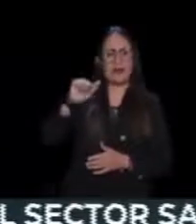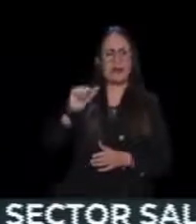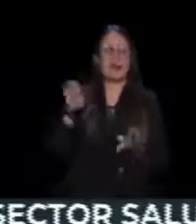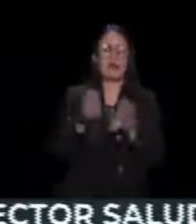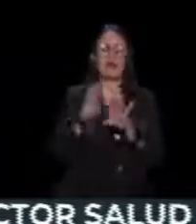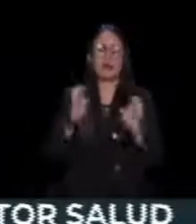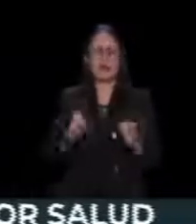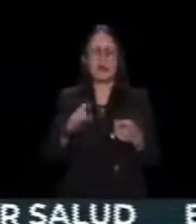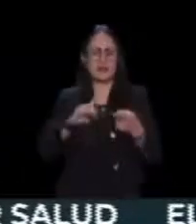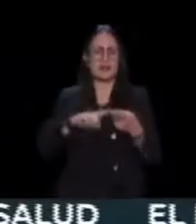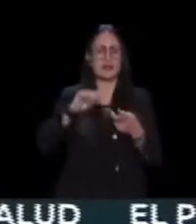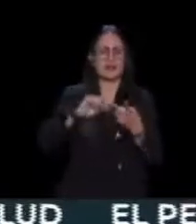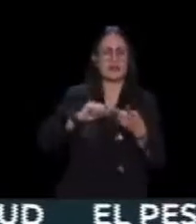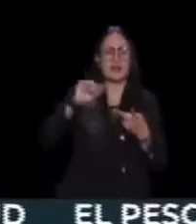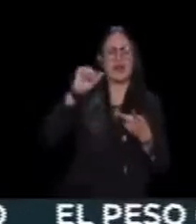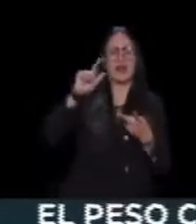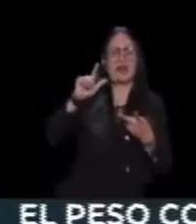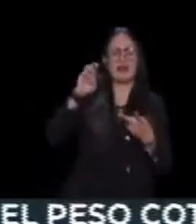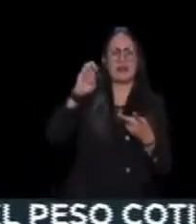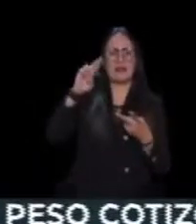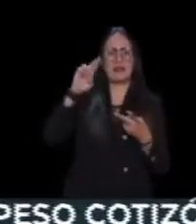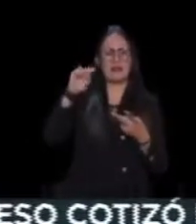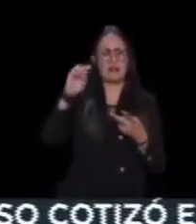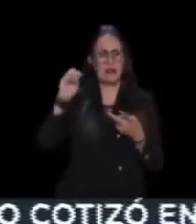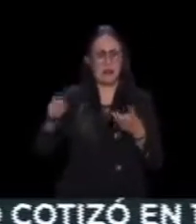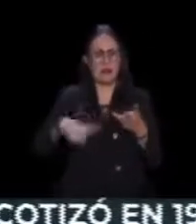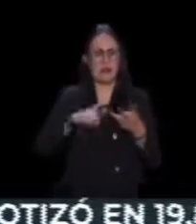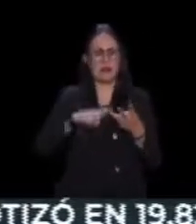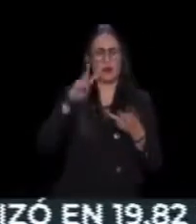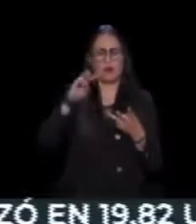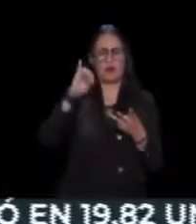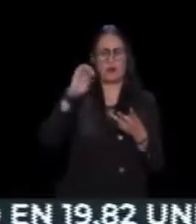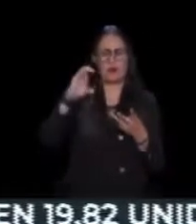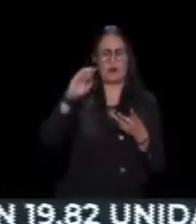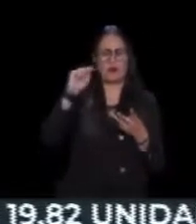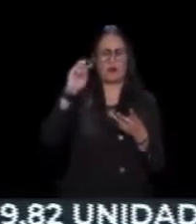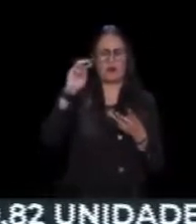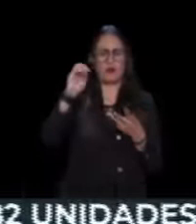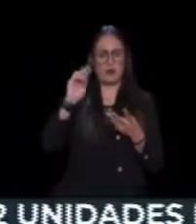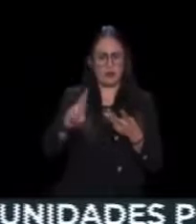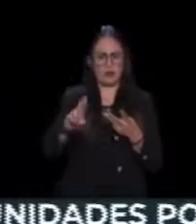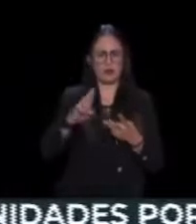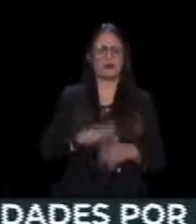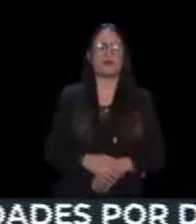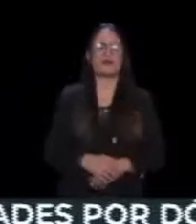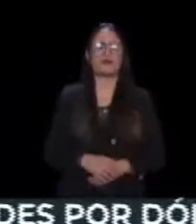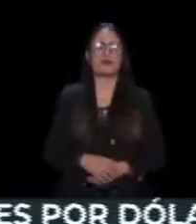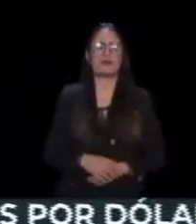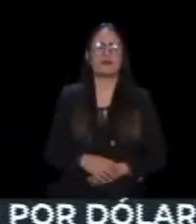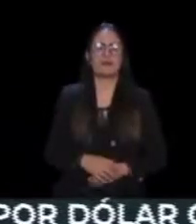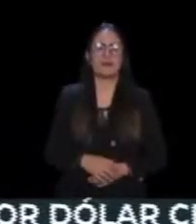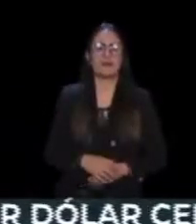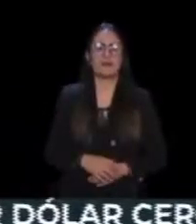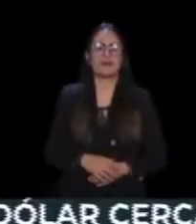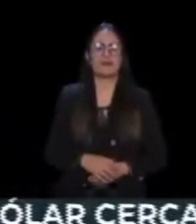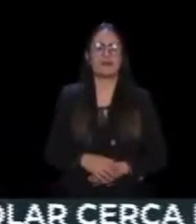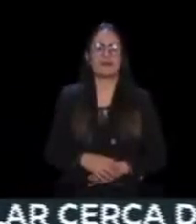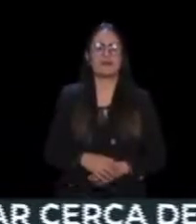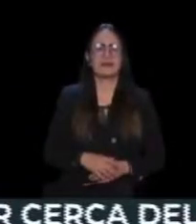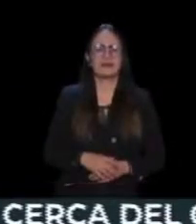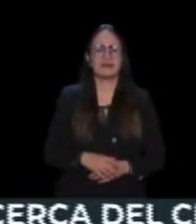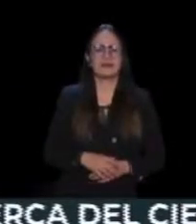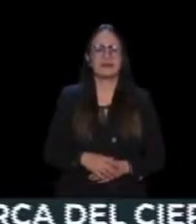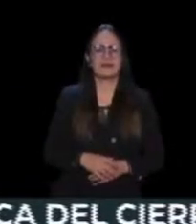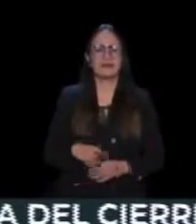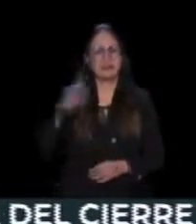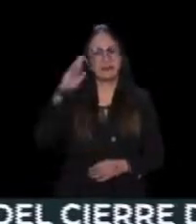estás? Alberto, Víctor, no nos vemos. Ahí vienen. ¿Qué tal? Muy buenas noches.